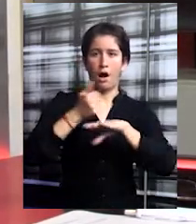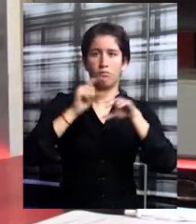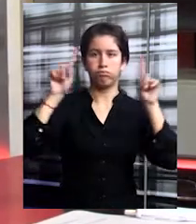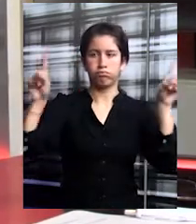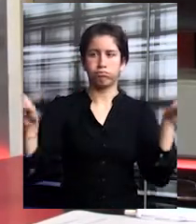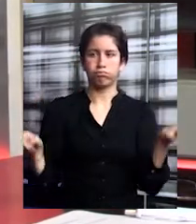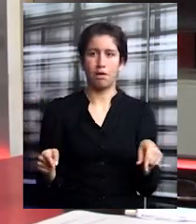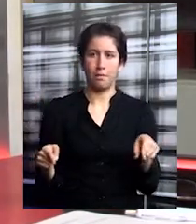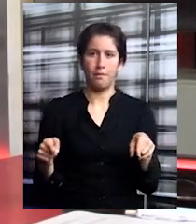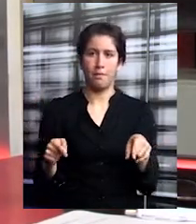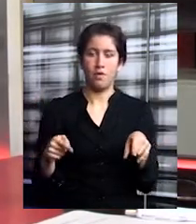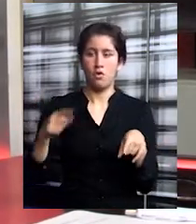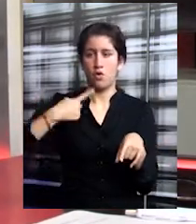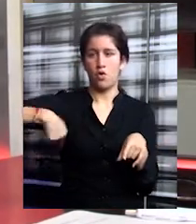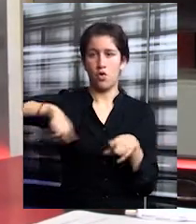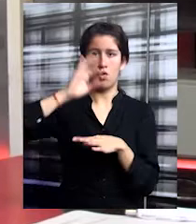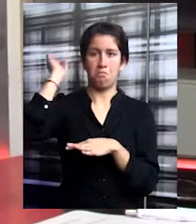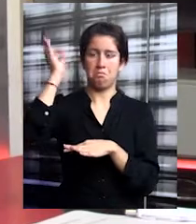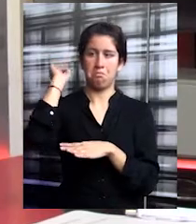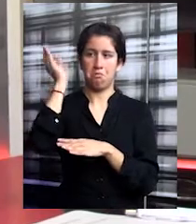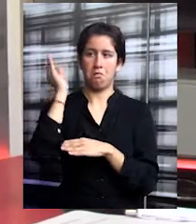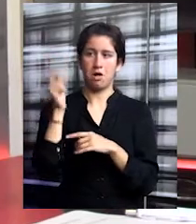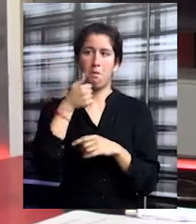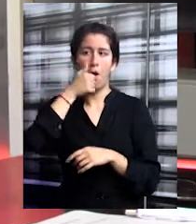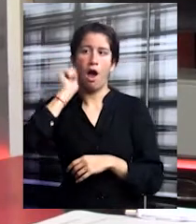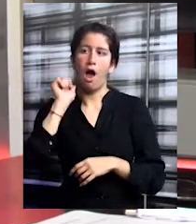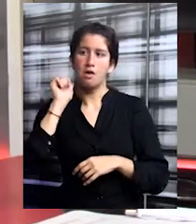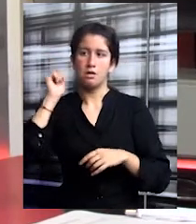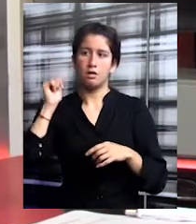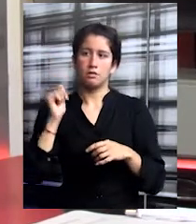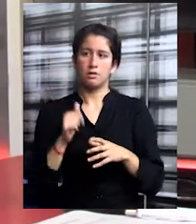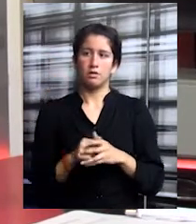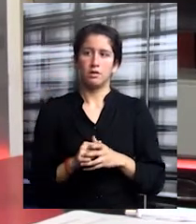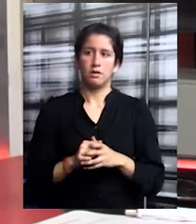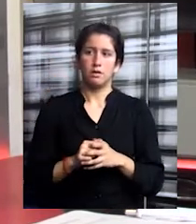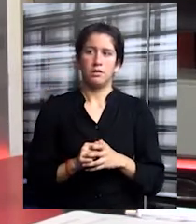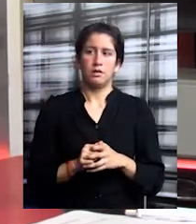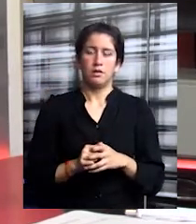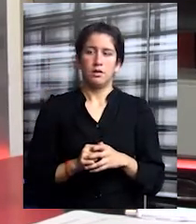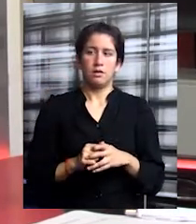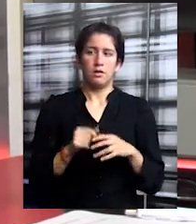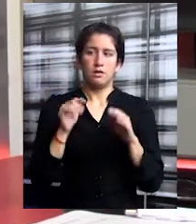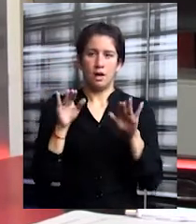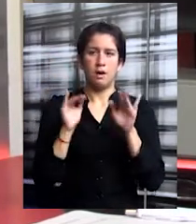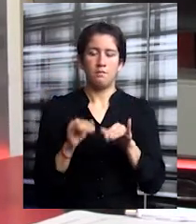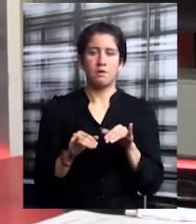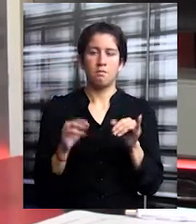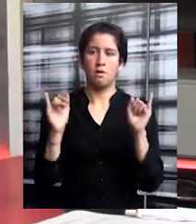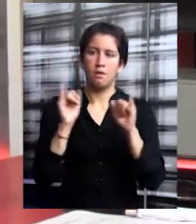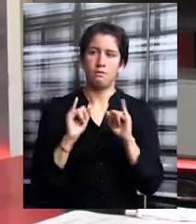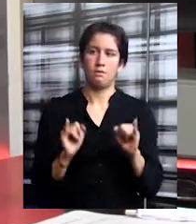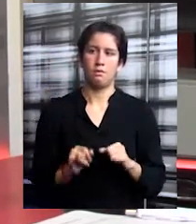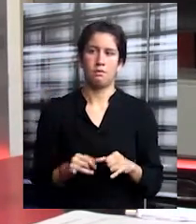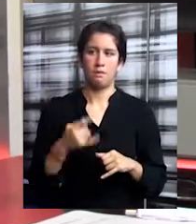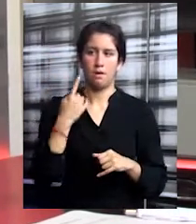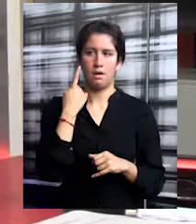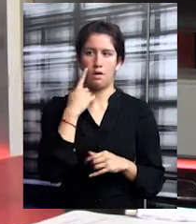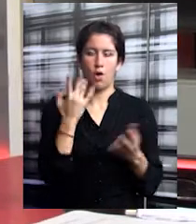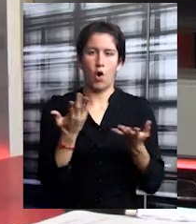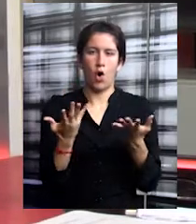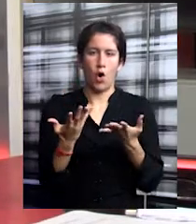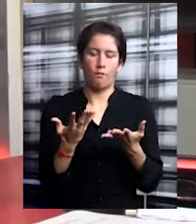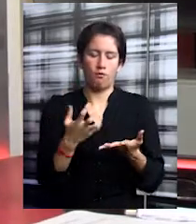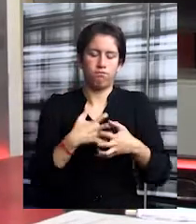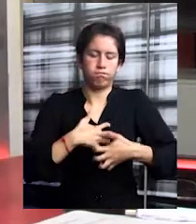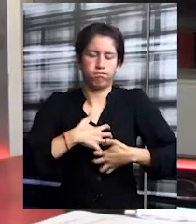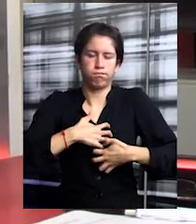reunimos el día de ayer y de hecho le mandamos, le enviamos, le manifestamos a través de un oficio nuestra molestia por la desidia,